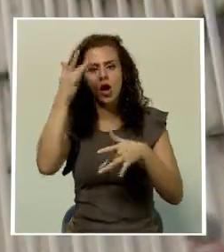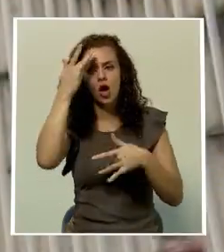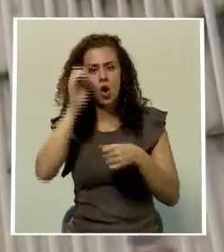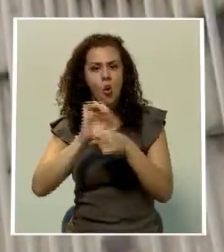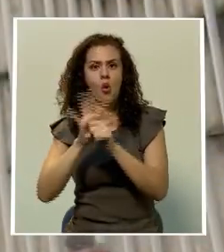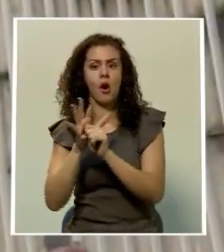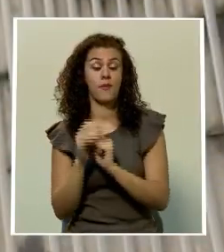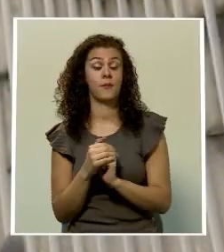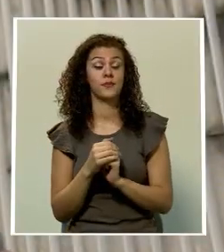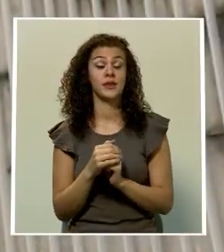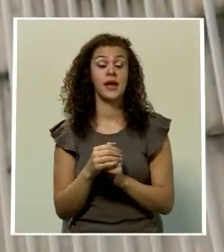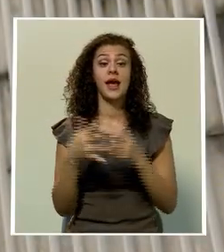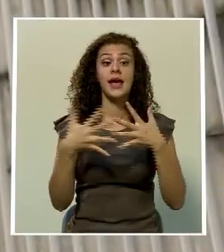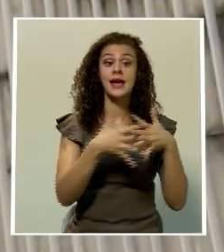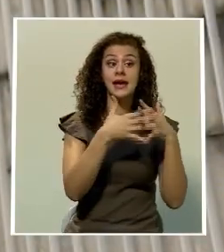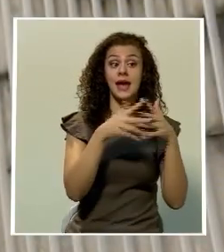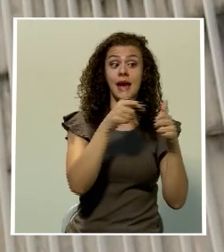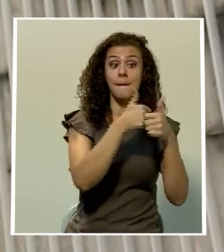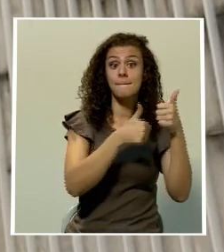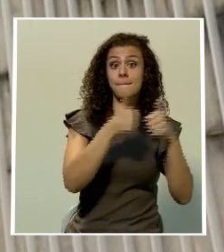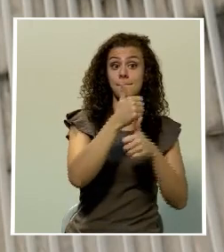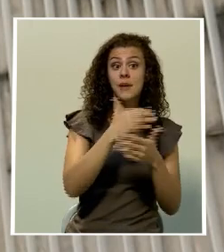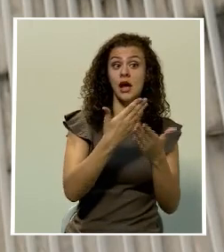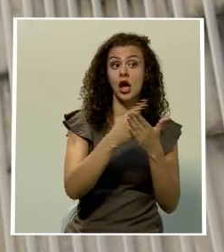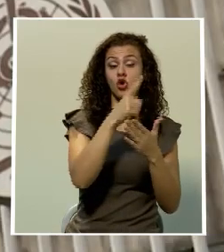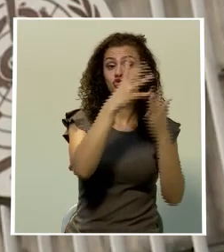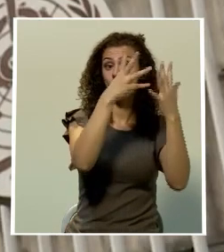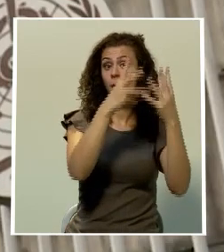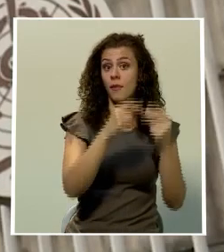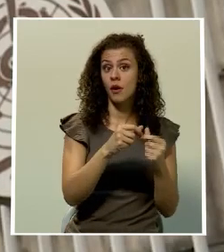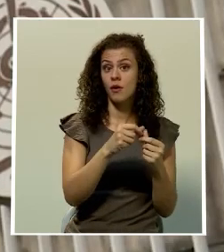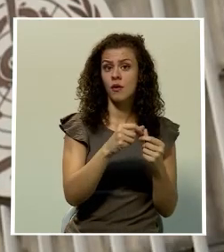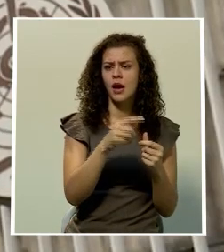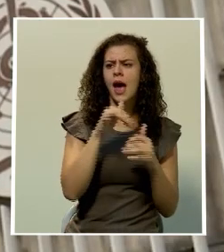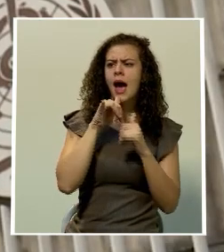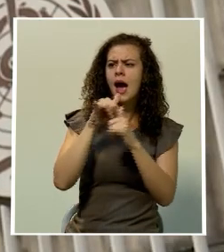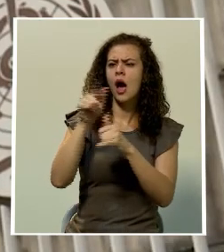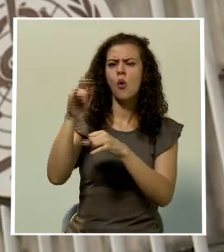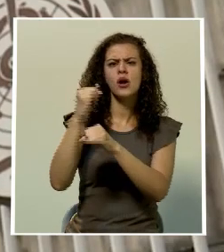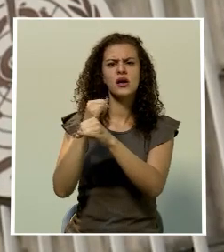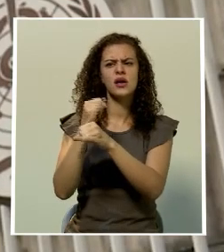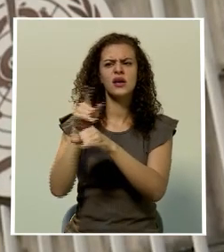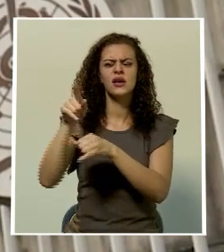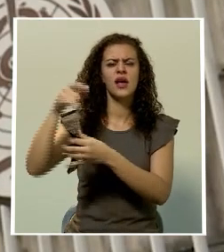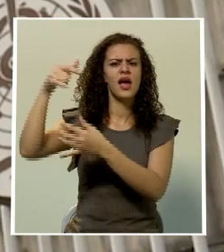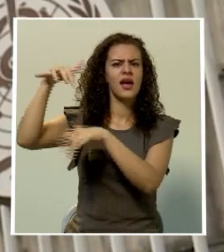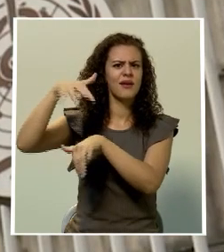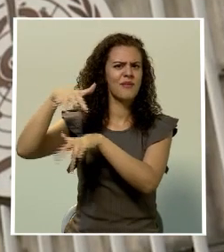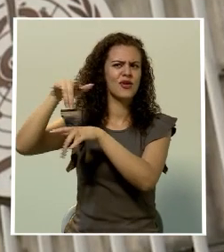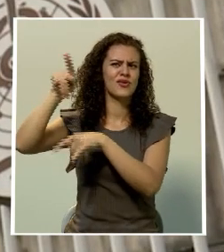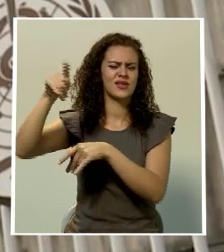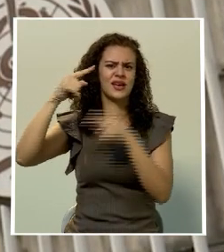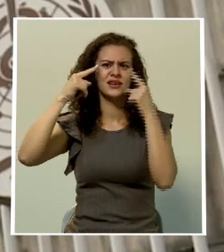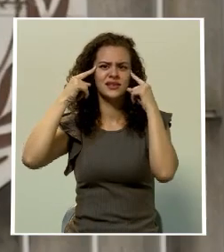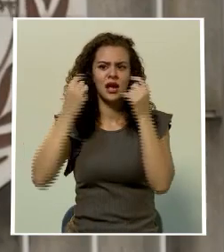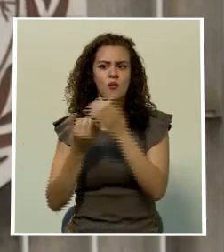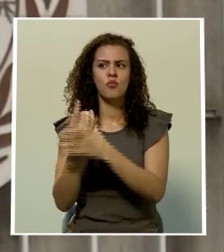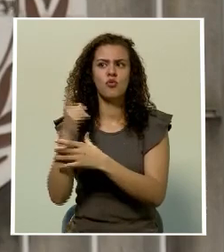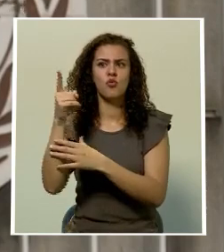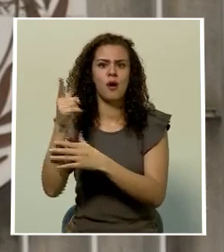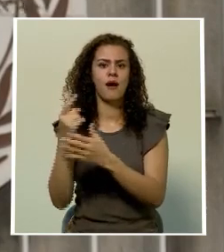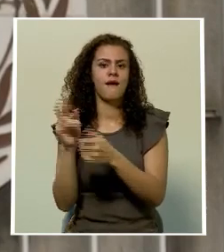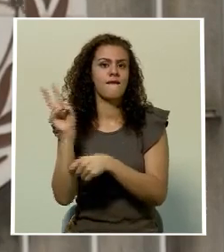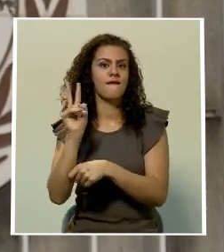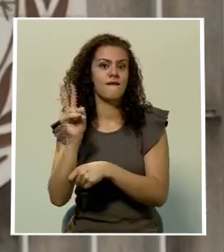coronavirus. Estados Unidos, principal contribuyente a su presupuesto, acusó a la institución de ser una marioneta de China donde surgió el virus